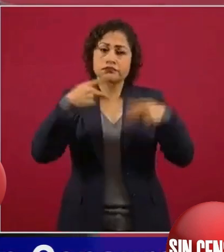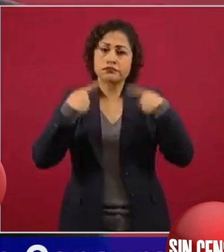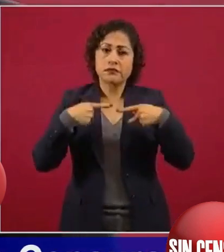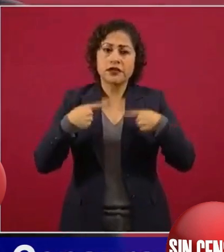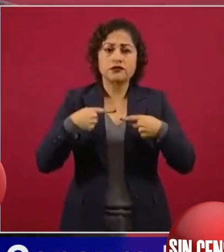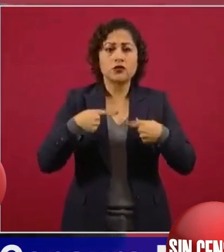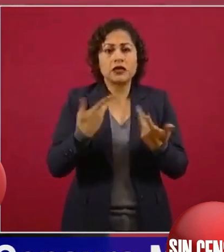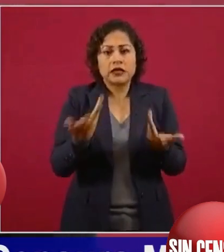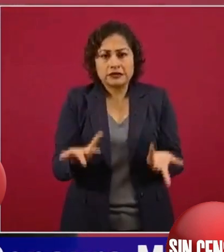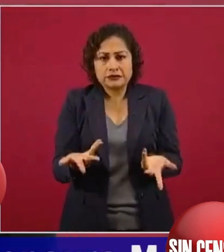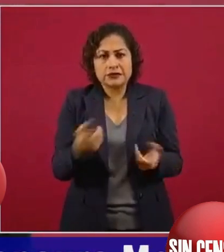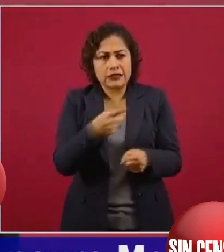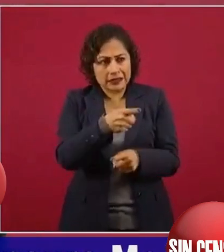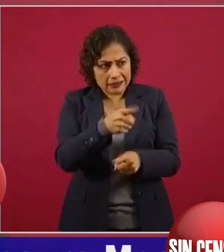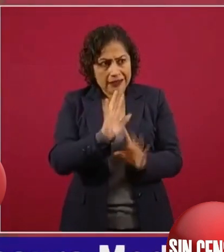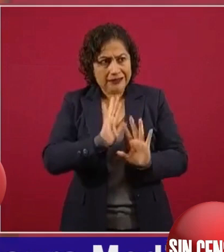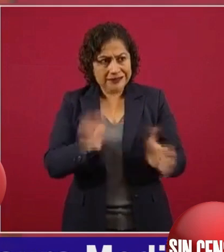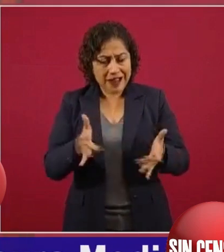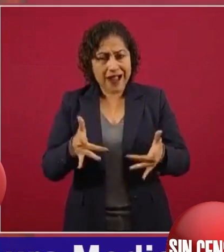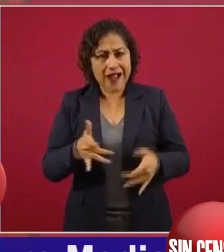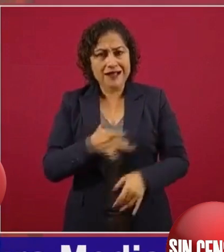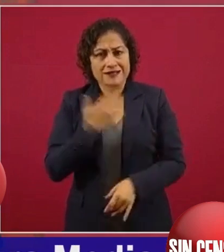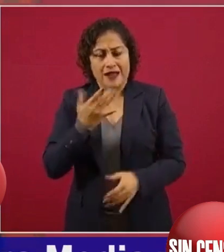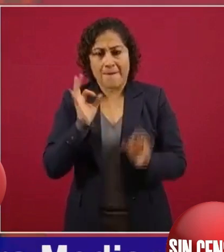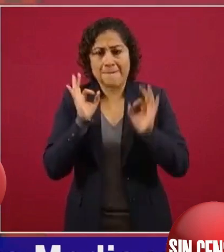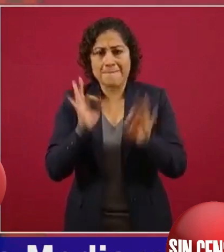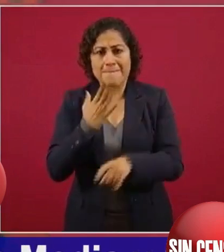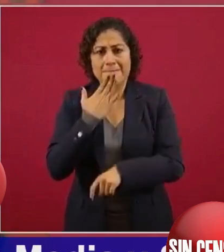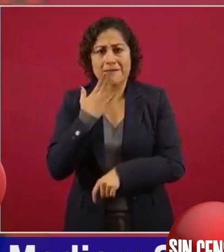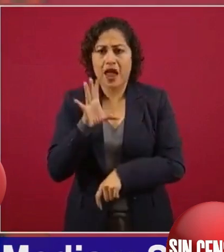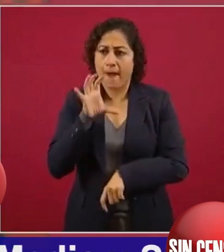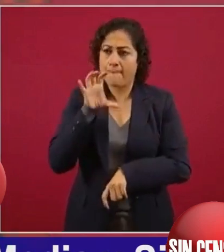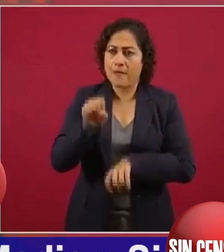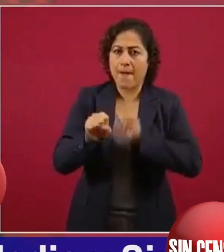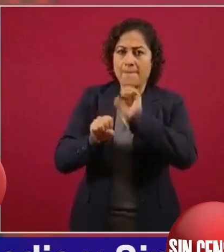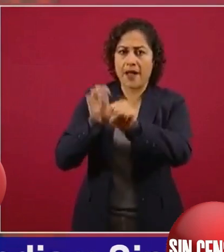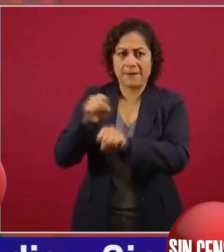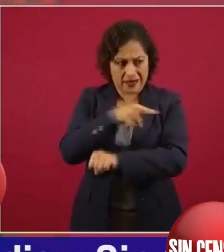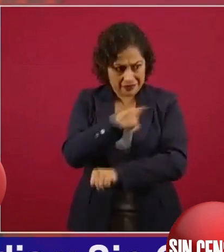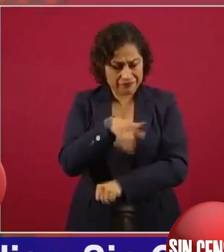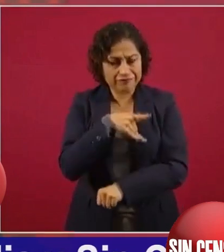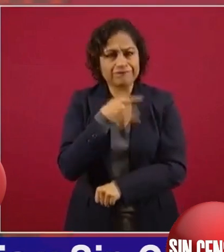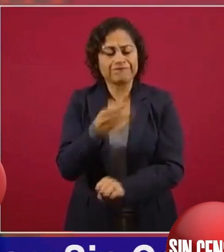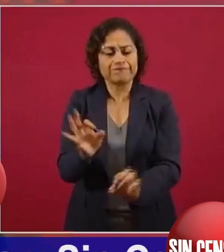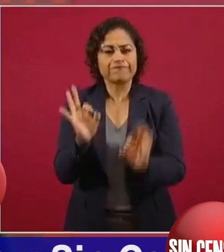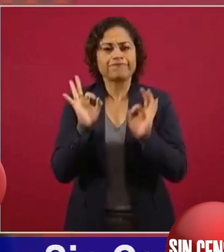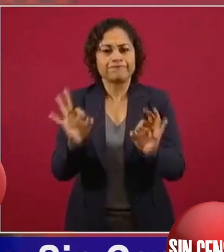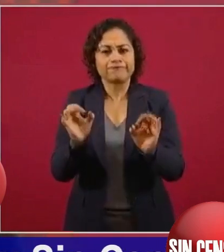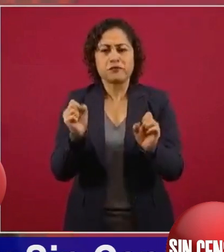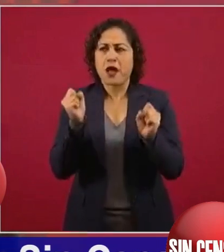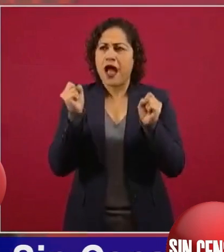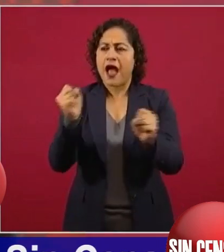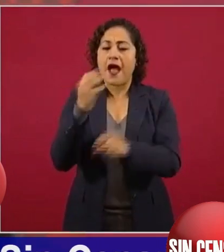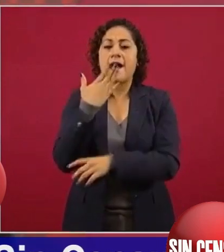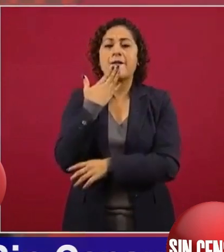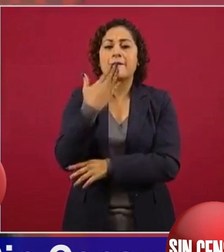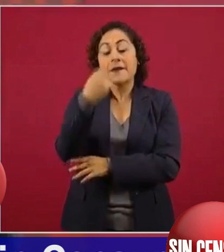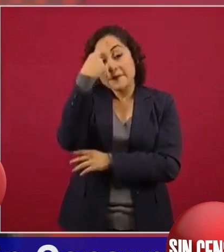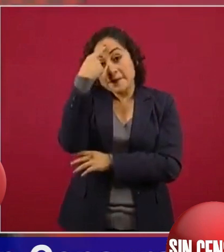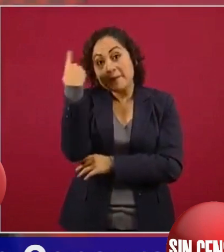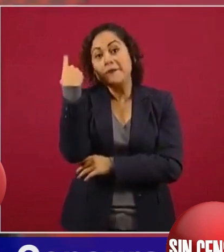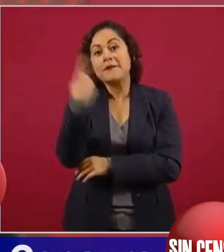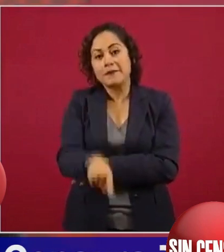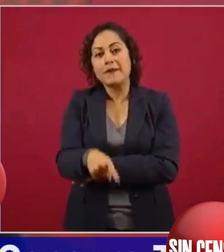las conquistas que se logren con esta